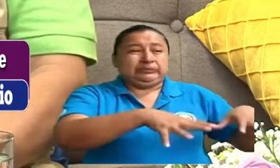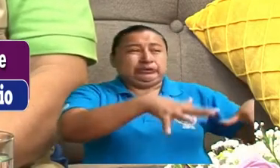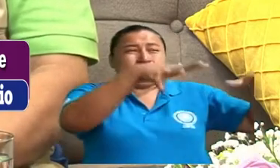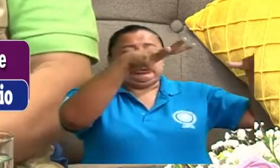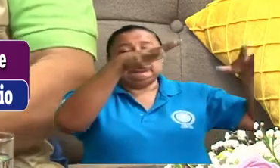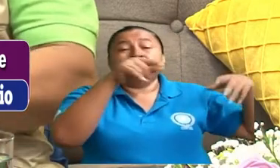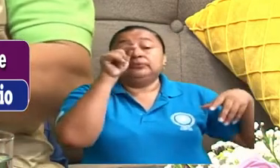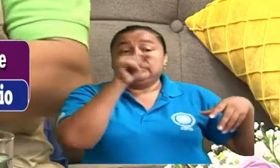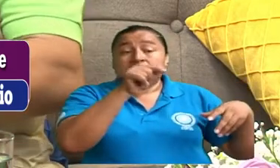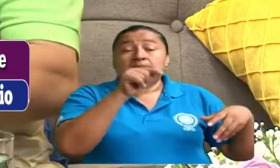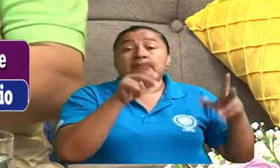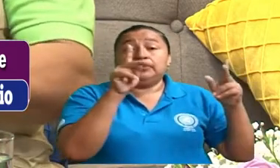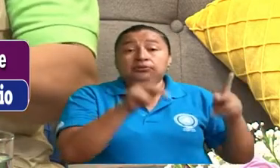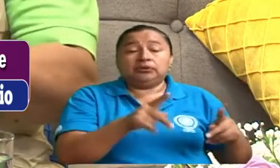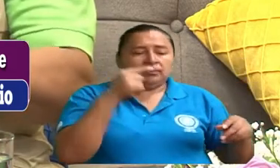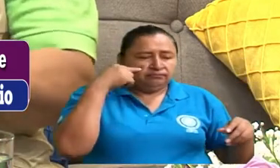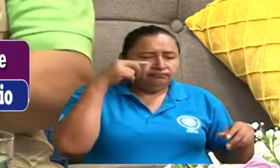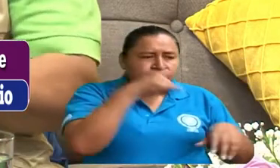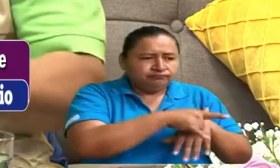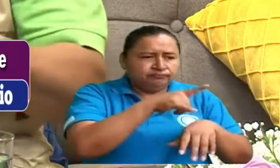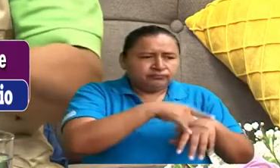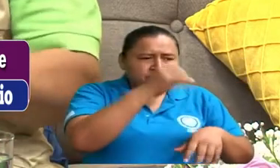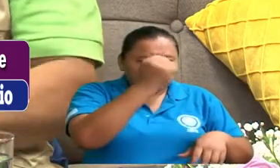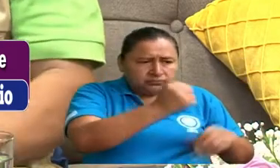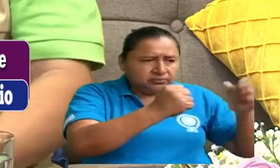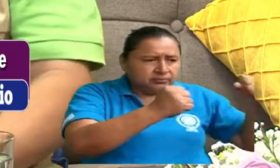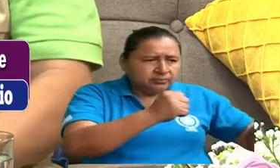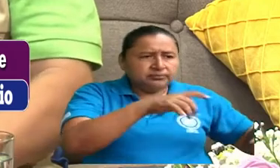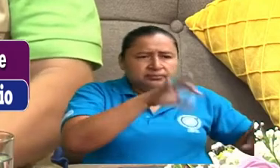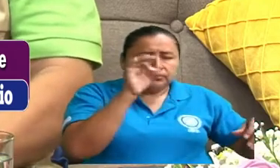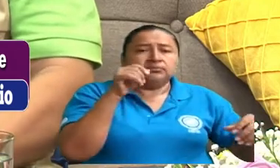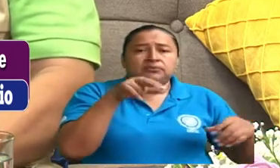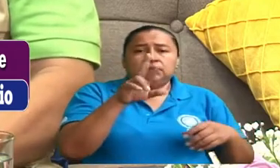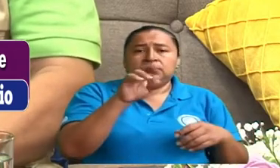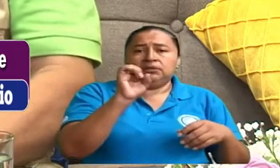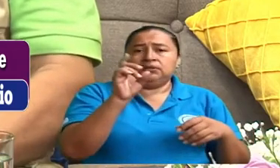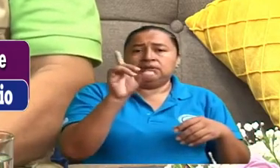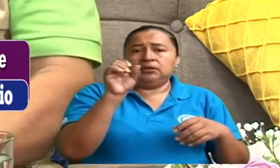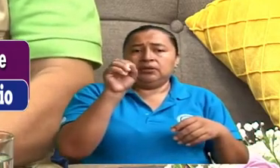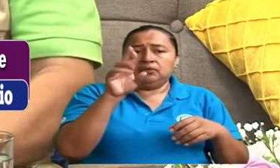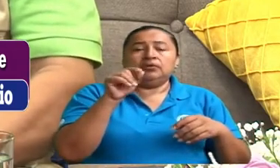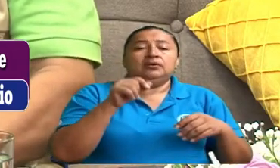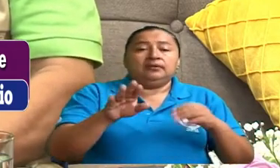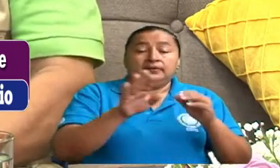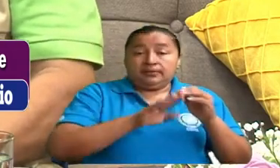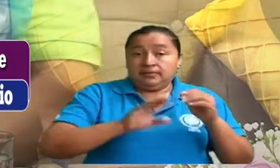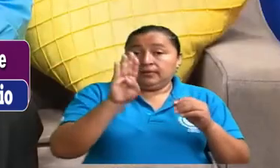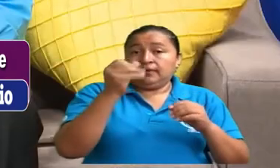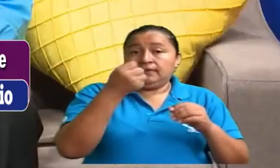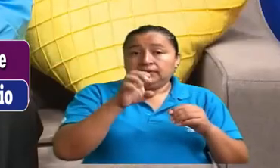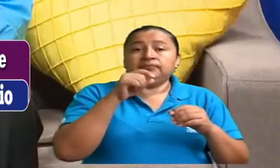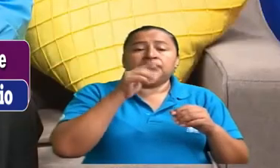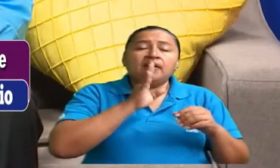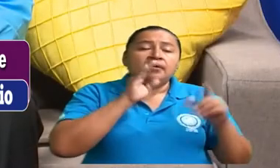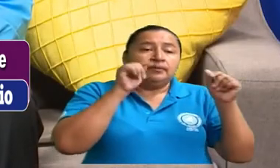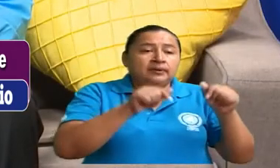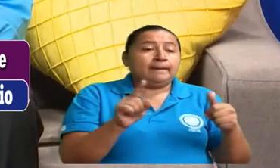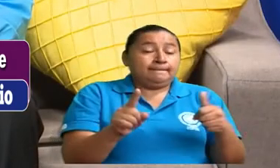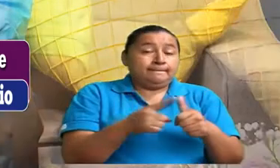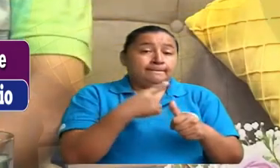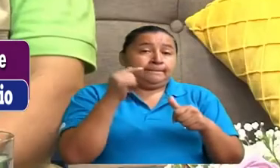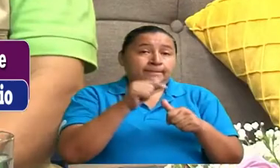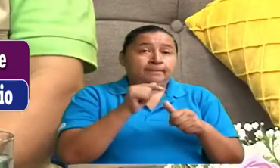ese también es originalmente el reciclador de base. ¿Ya? Ok, a ellos nos referimos cuando hablamos del reciclador. Claro, claro. Es